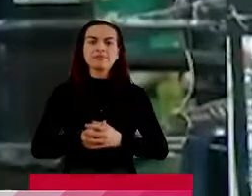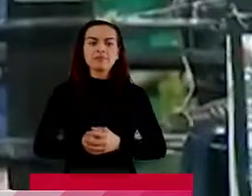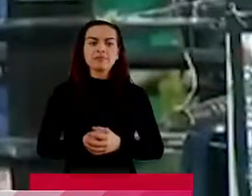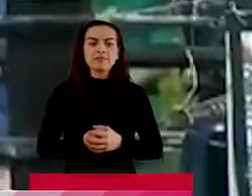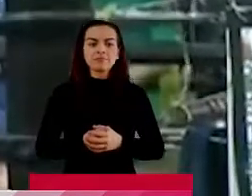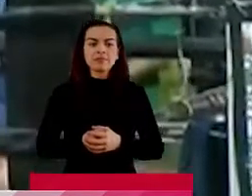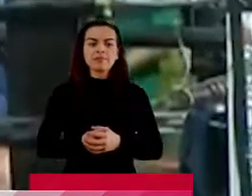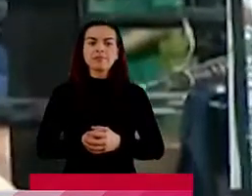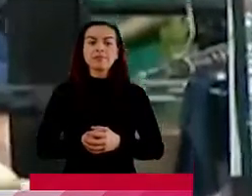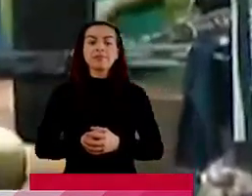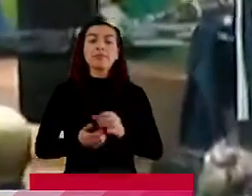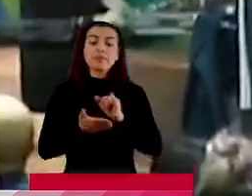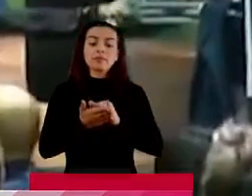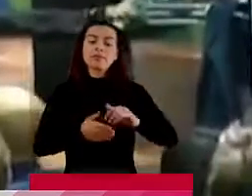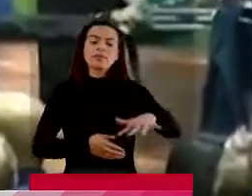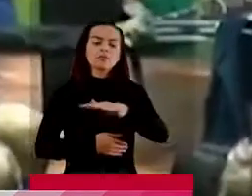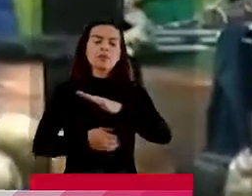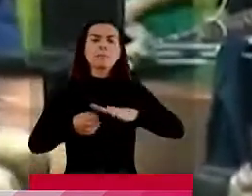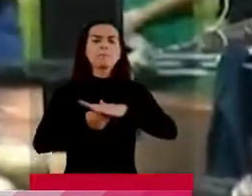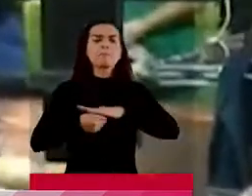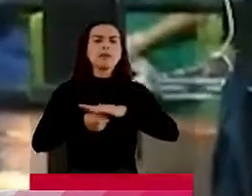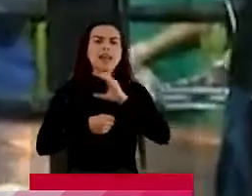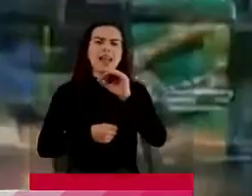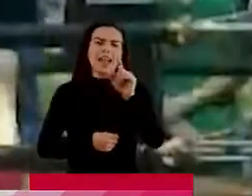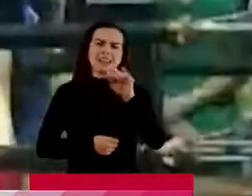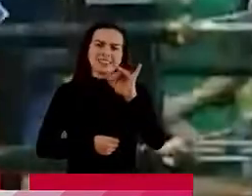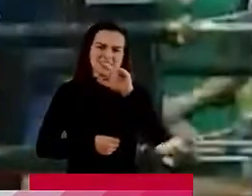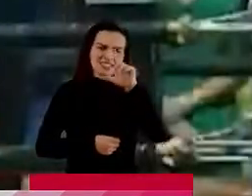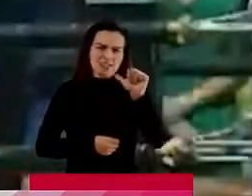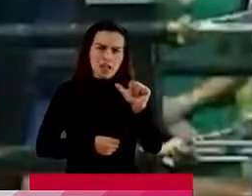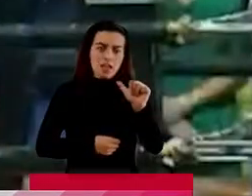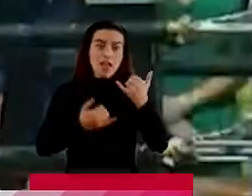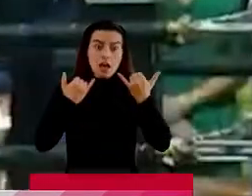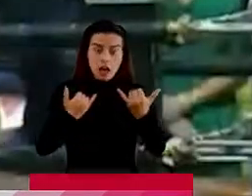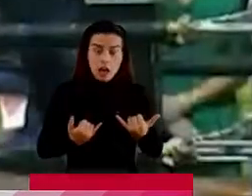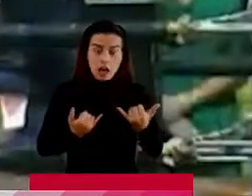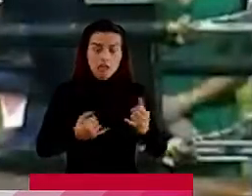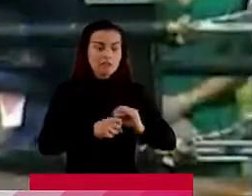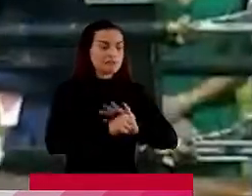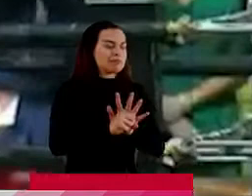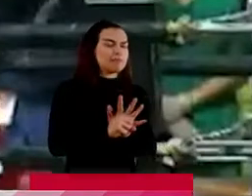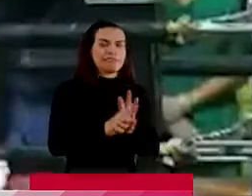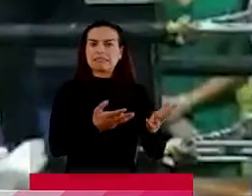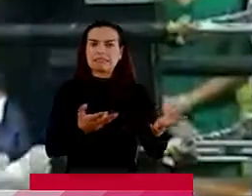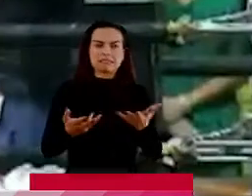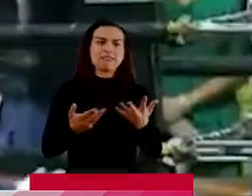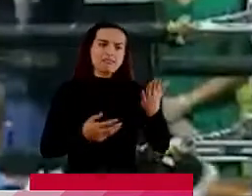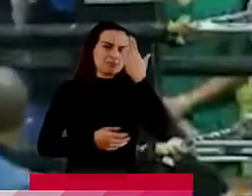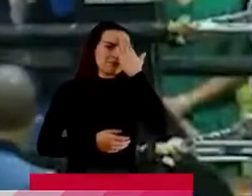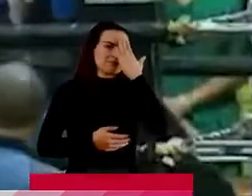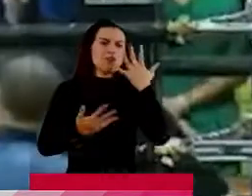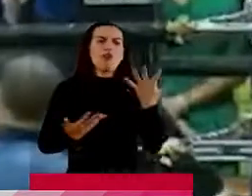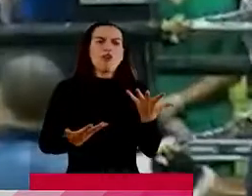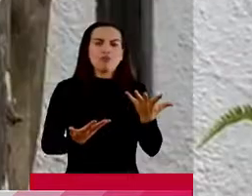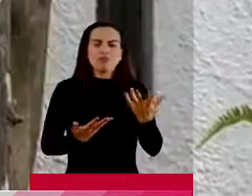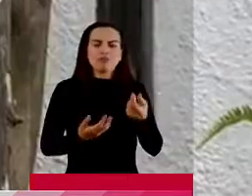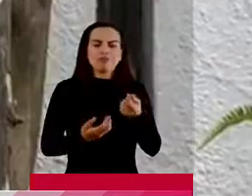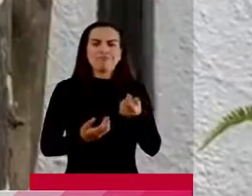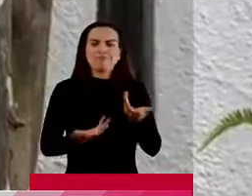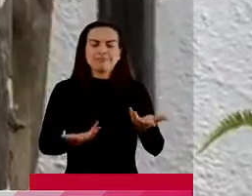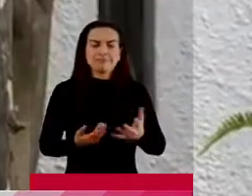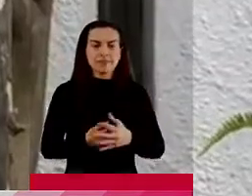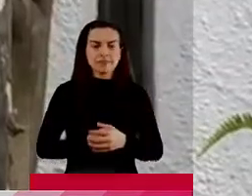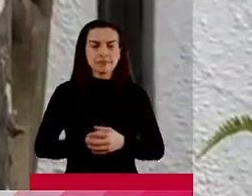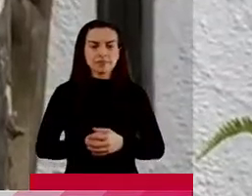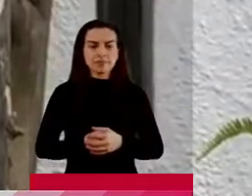barrio Castilla. Y en esta época de pandemia, solo tiene una vía para mantenerse. La única alternativa que tenemos en estos momentos